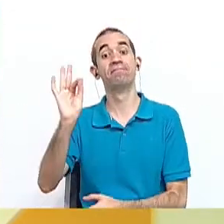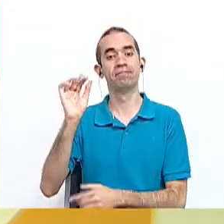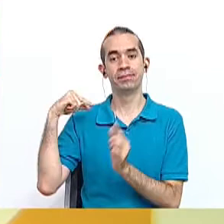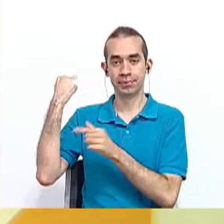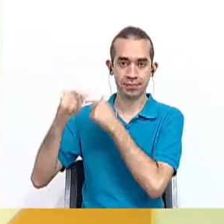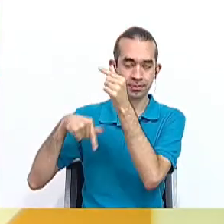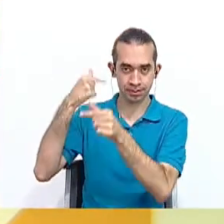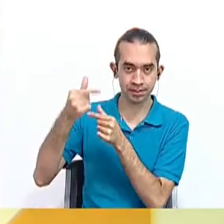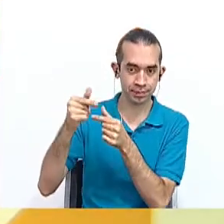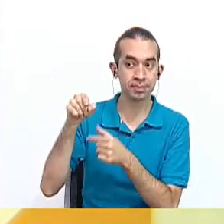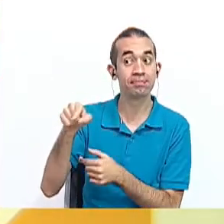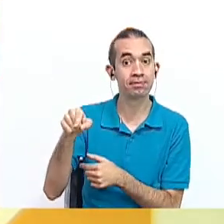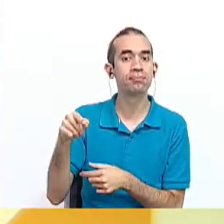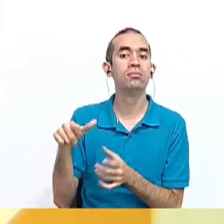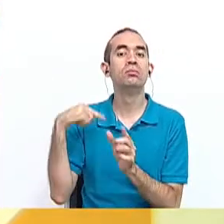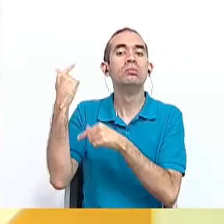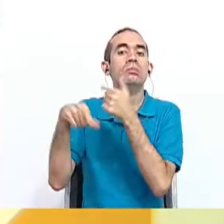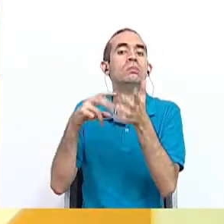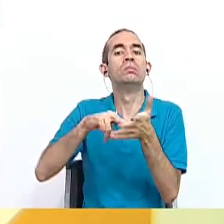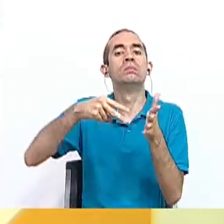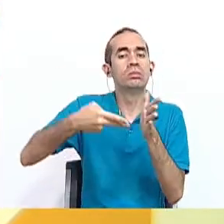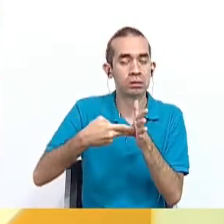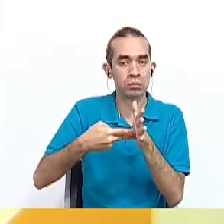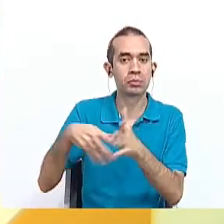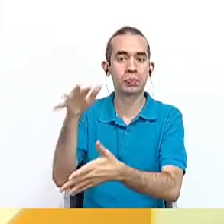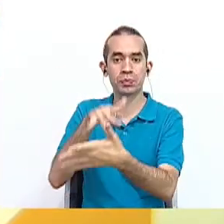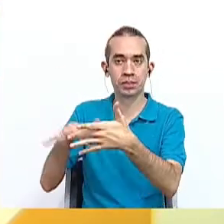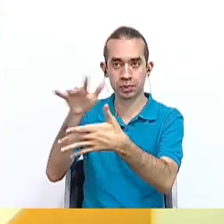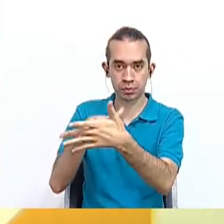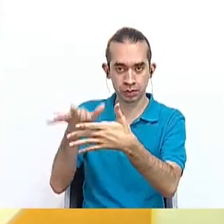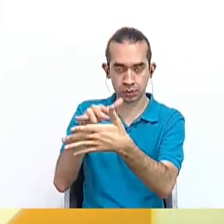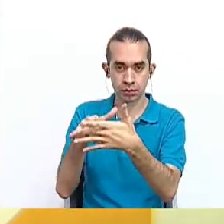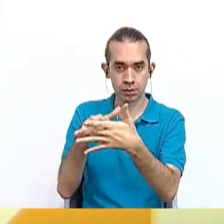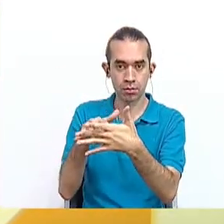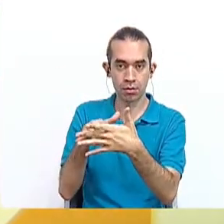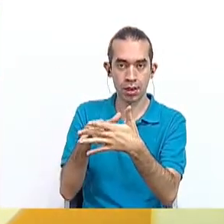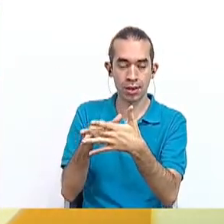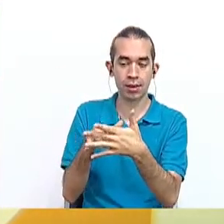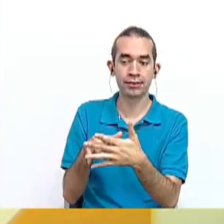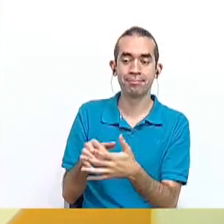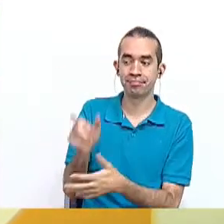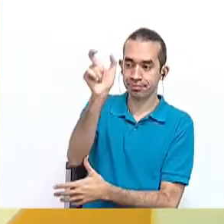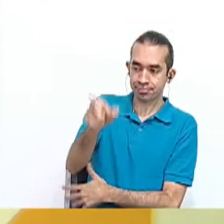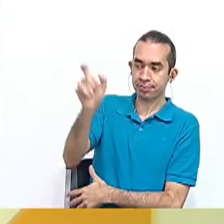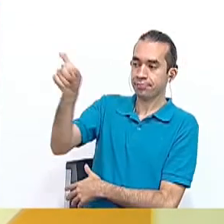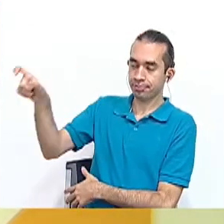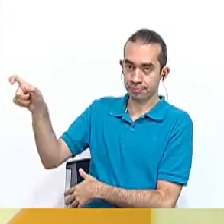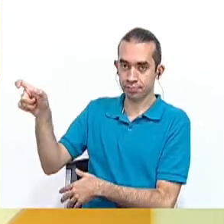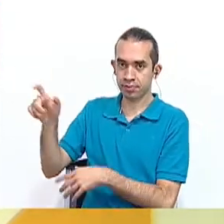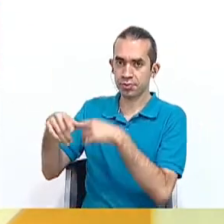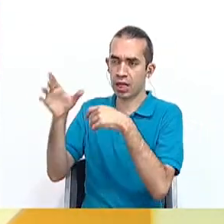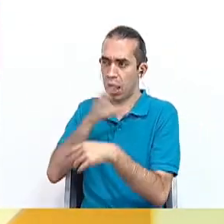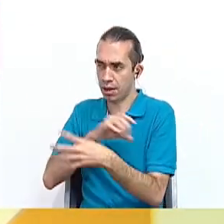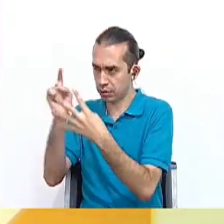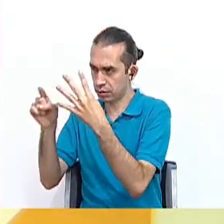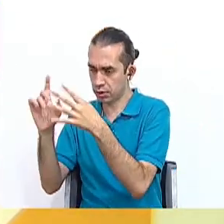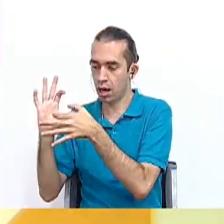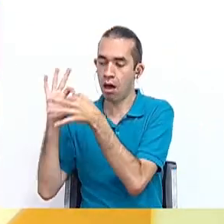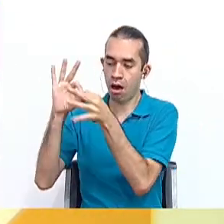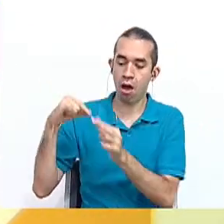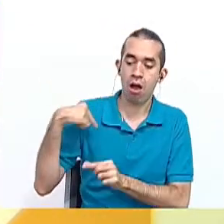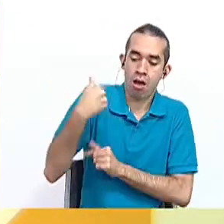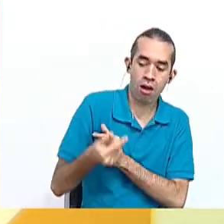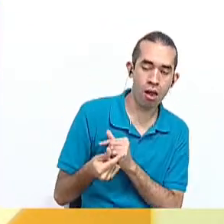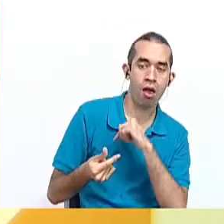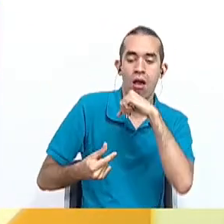genética. La genética es el estudio de cómo se transmiten las características de generación en